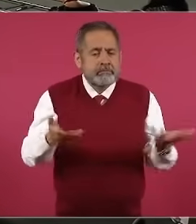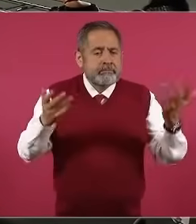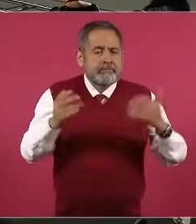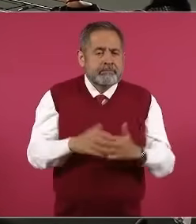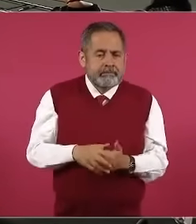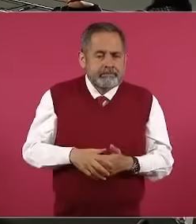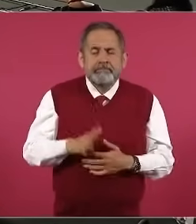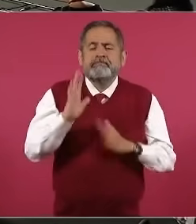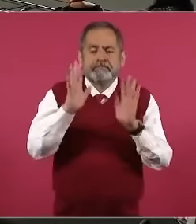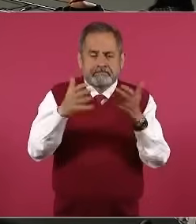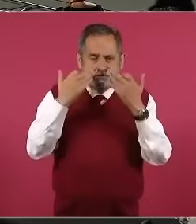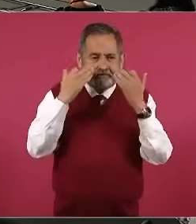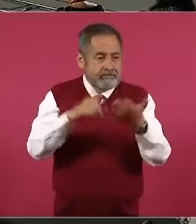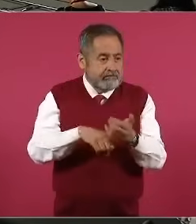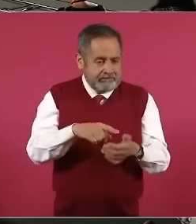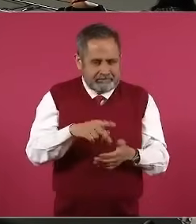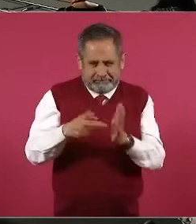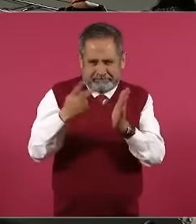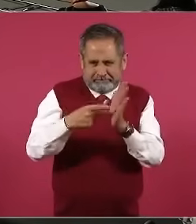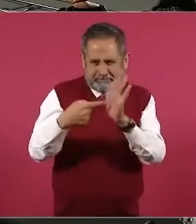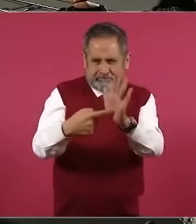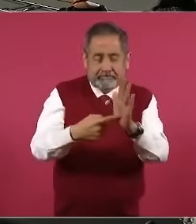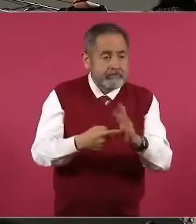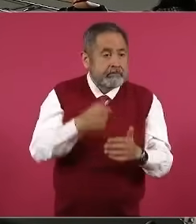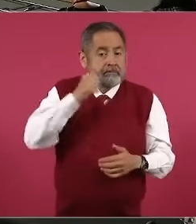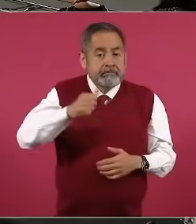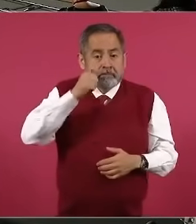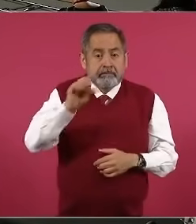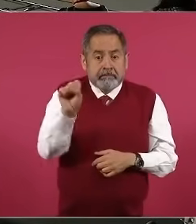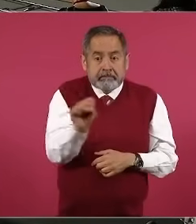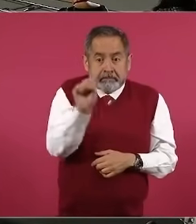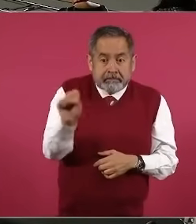cómo aplican los sabadazos.